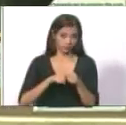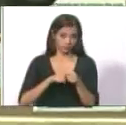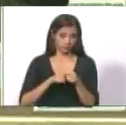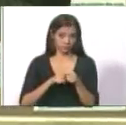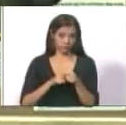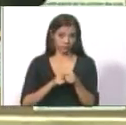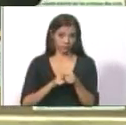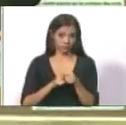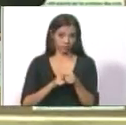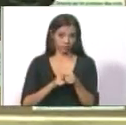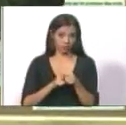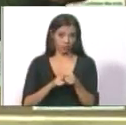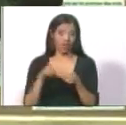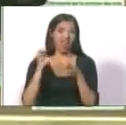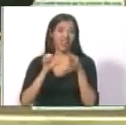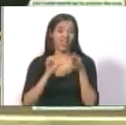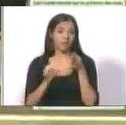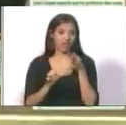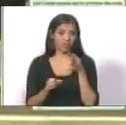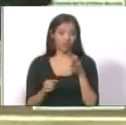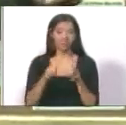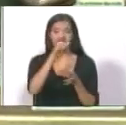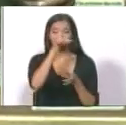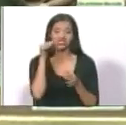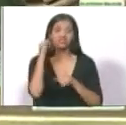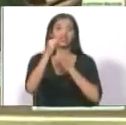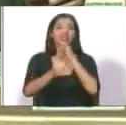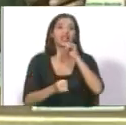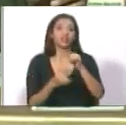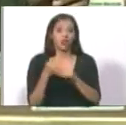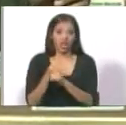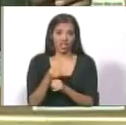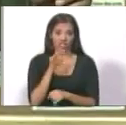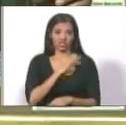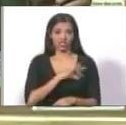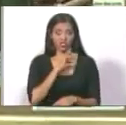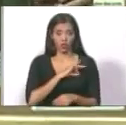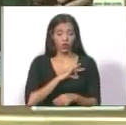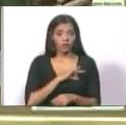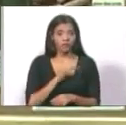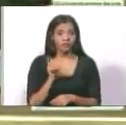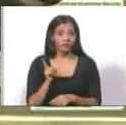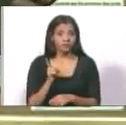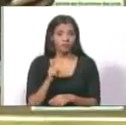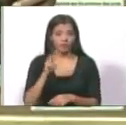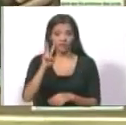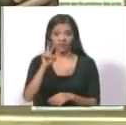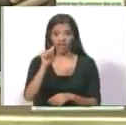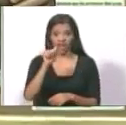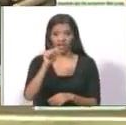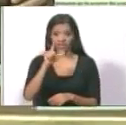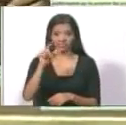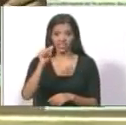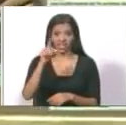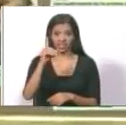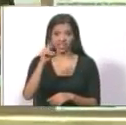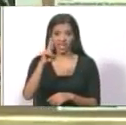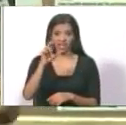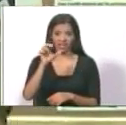Vinculado con elementos del narcotráfico internacional, ese señor Valladares. Él viene